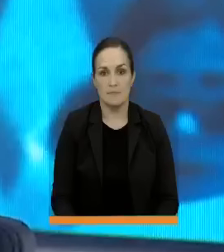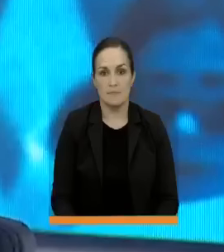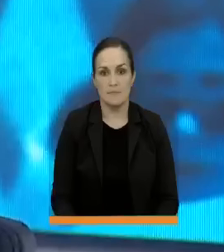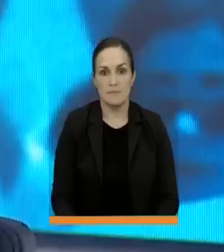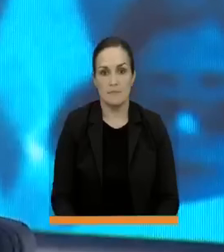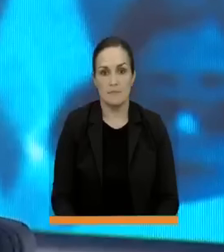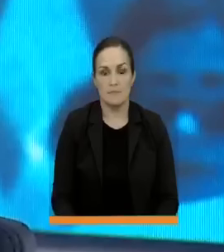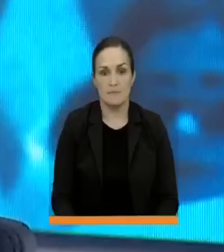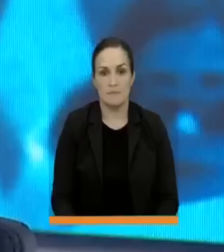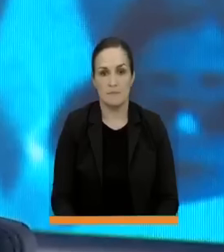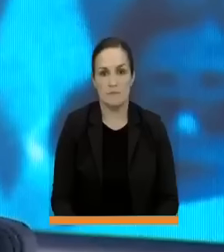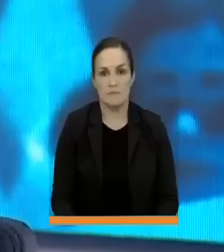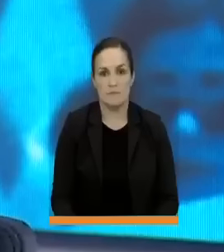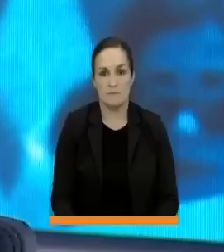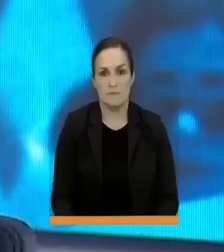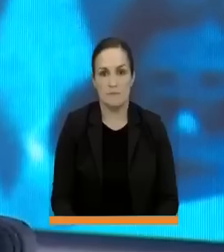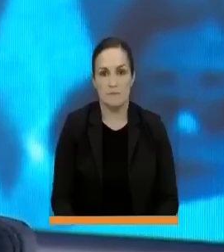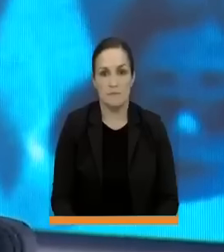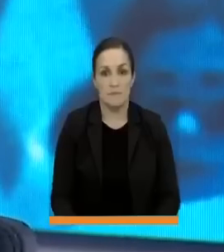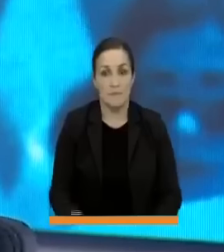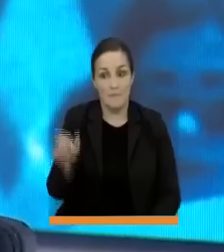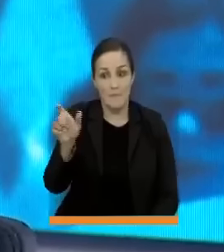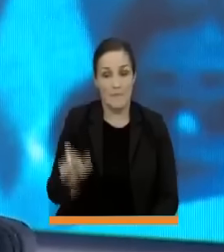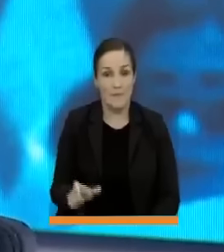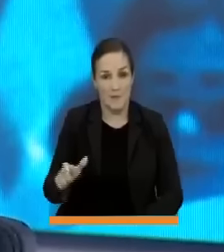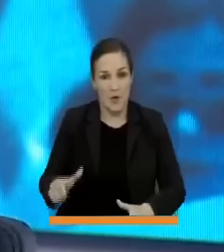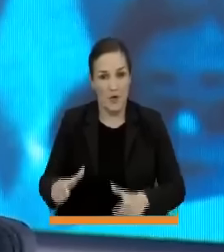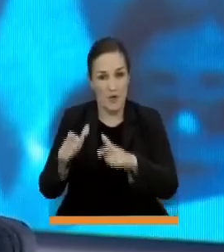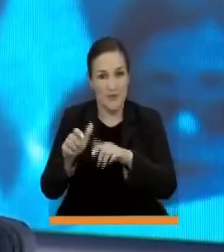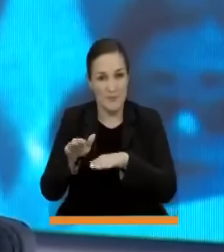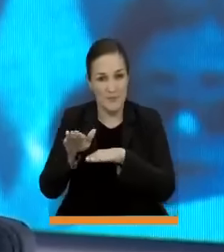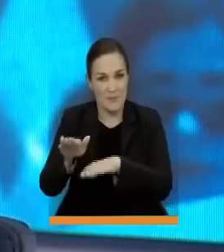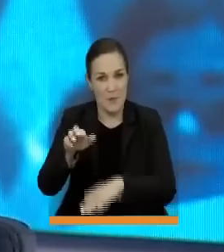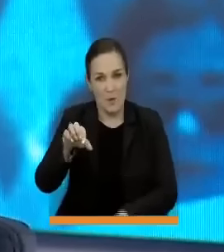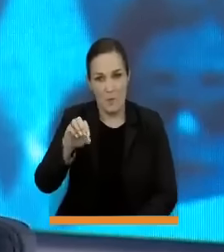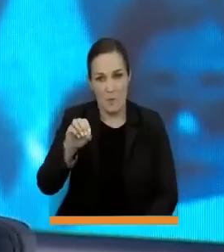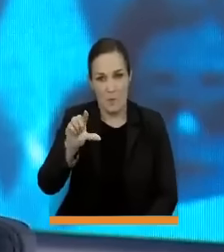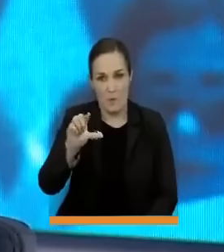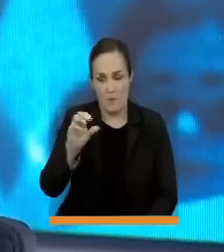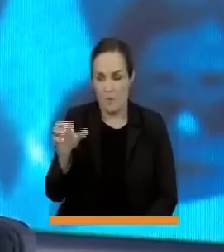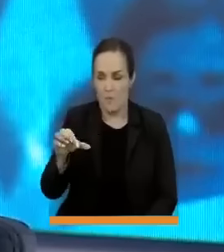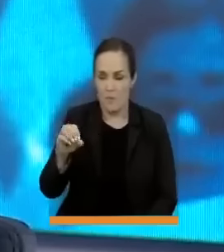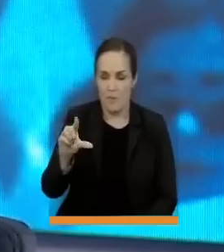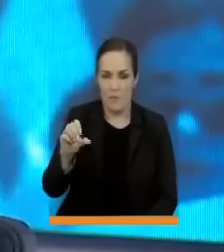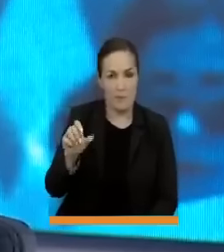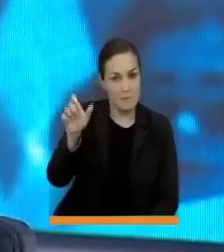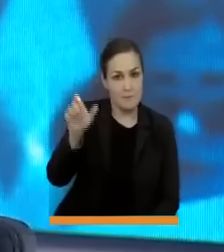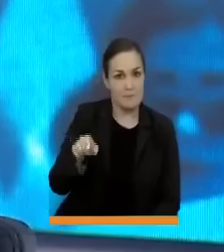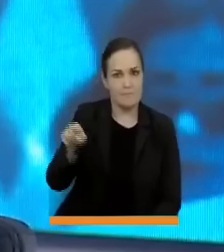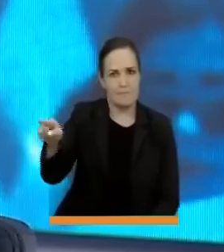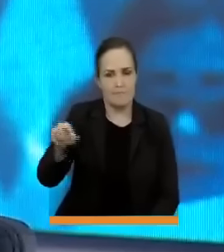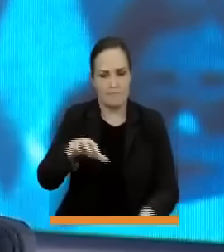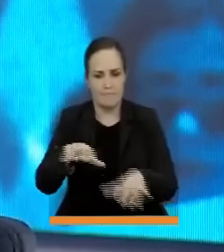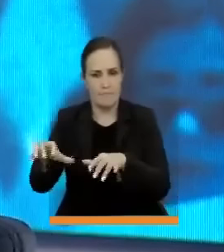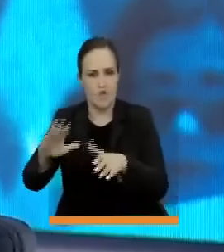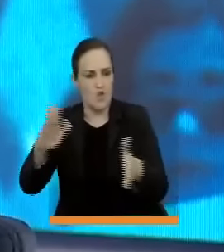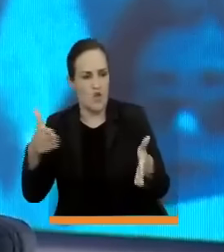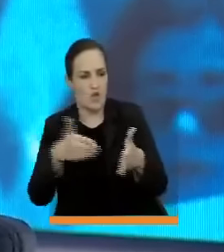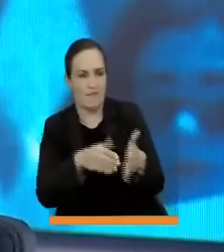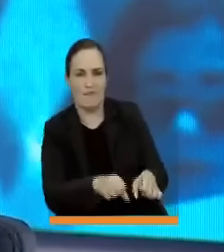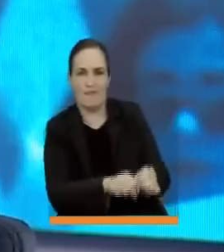Y a propósito del congresista Miguel Polo Polo quien ha sido objeto de polémica por este acto en contra de las madres de soacha víctimas del